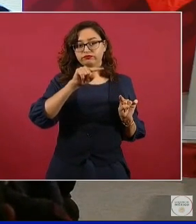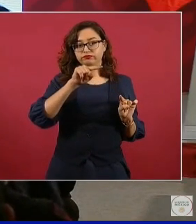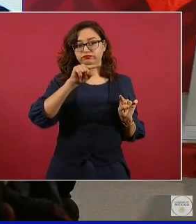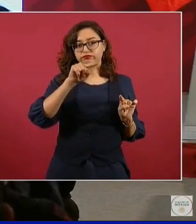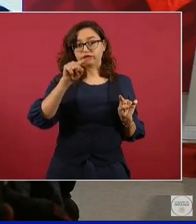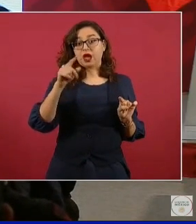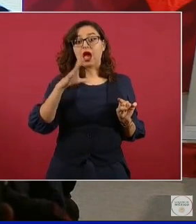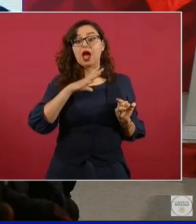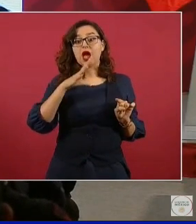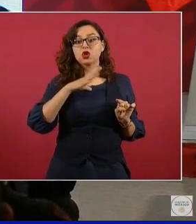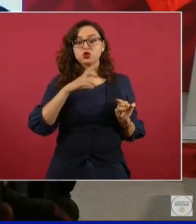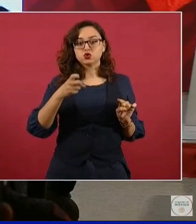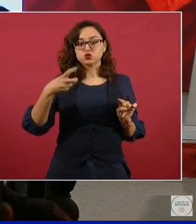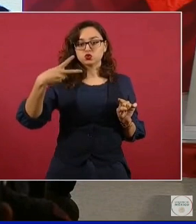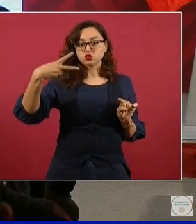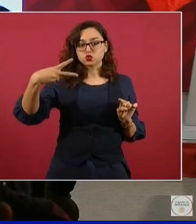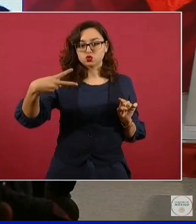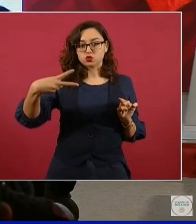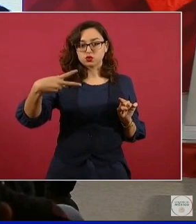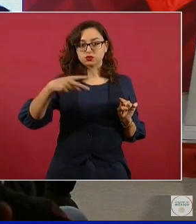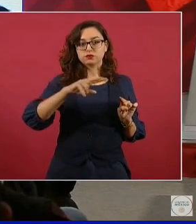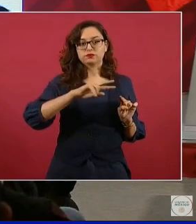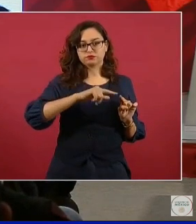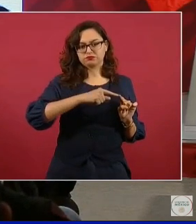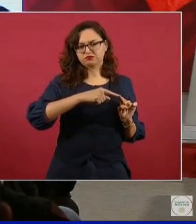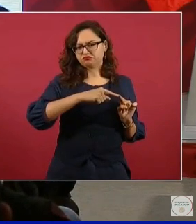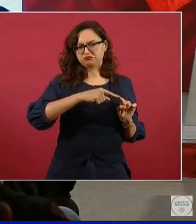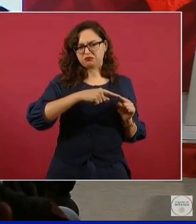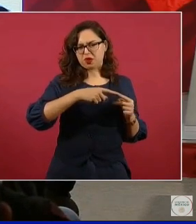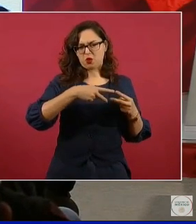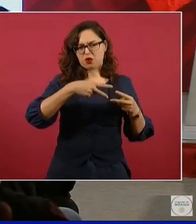Son dos mediciones, pero coinciden.